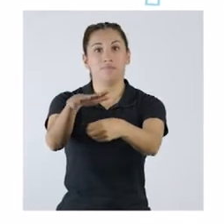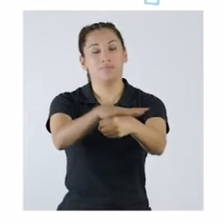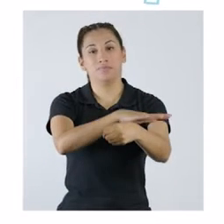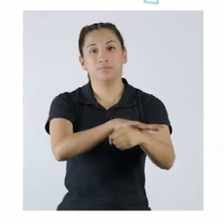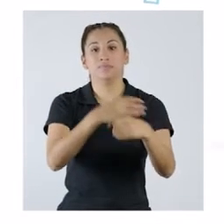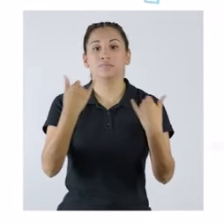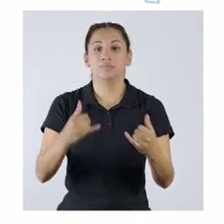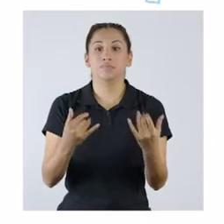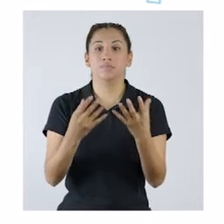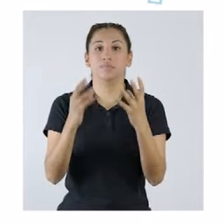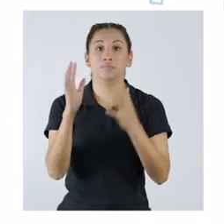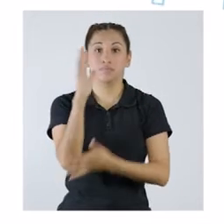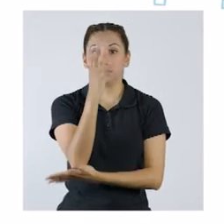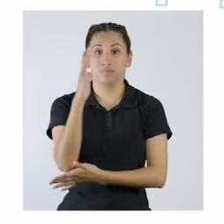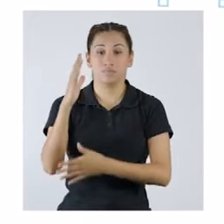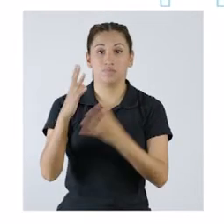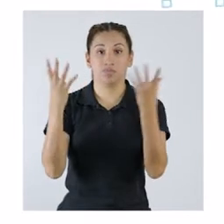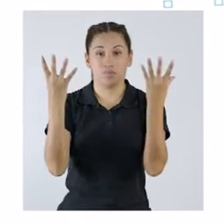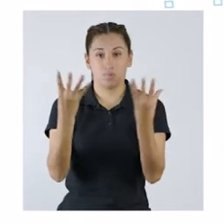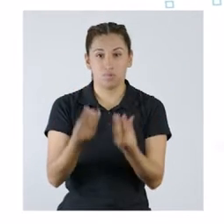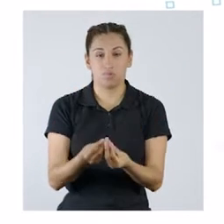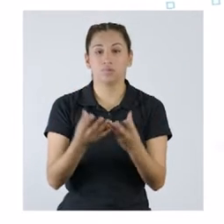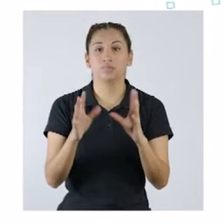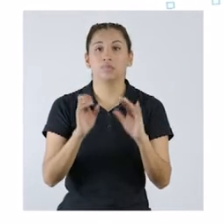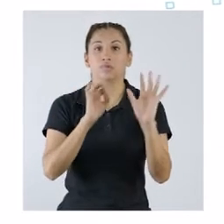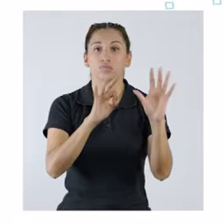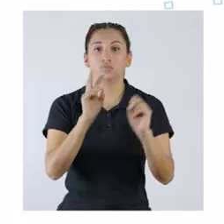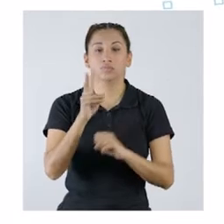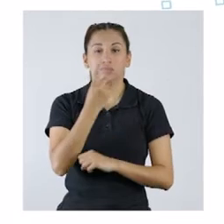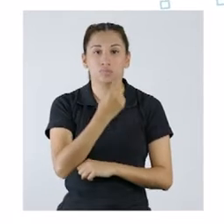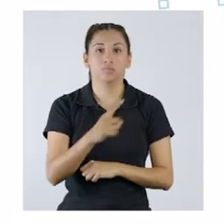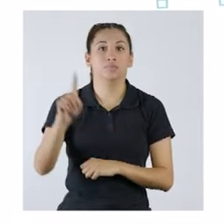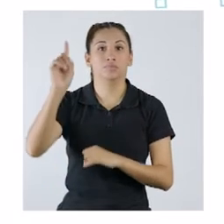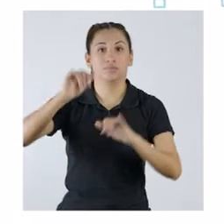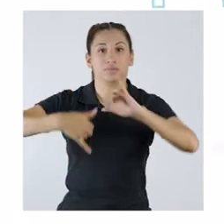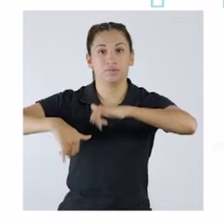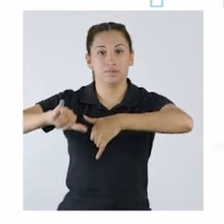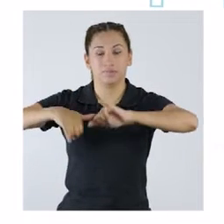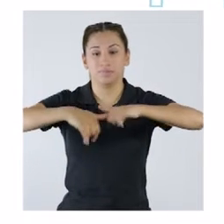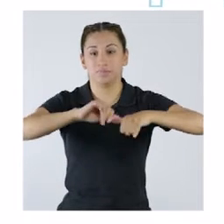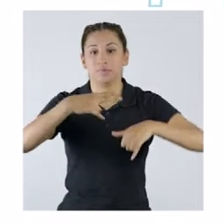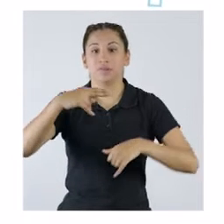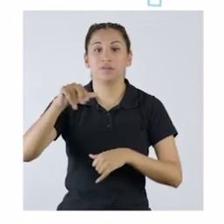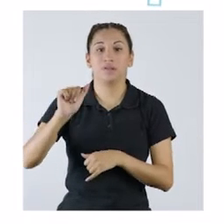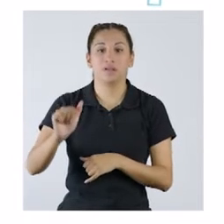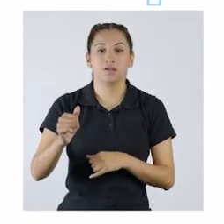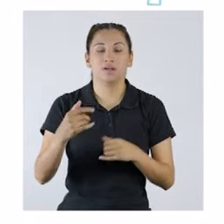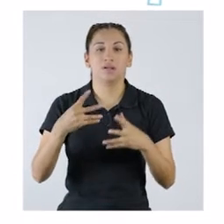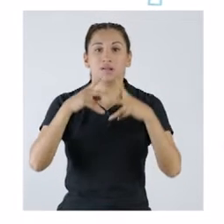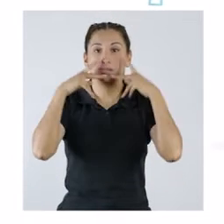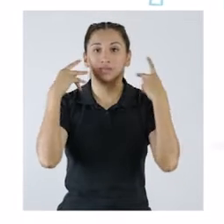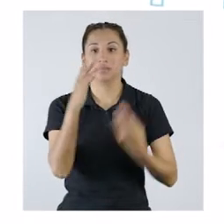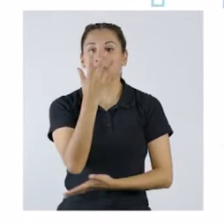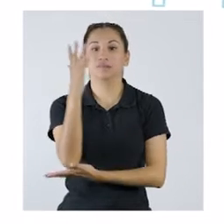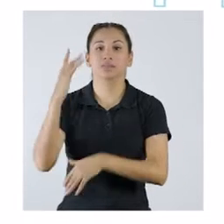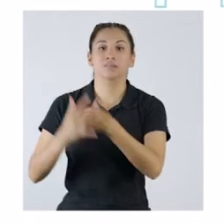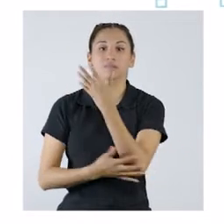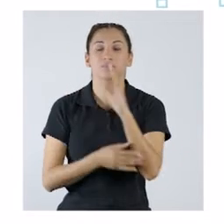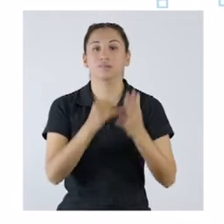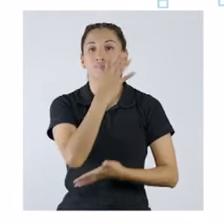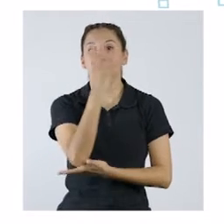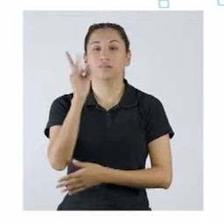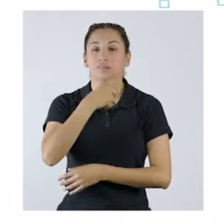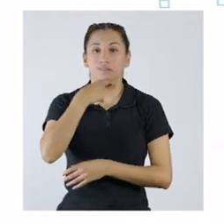extensión total de nuestros bosques alcanza más de 82.000 hectáreas entre bosques amazónicos,